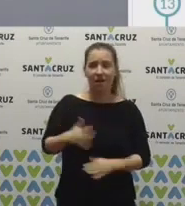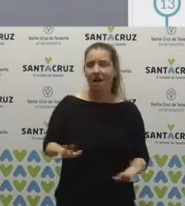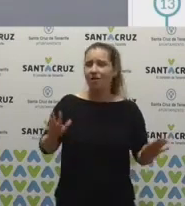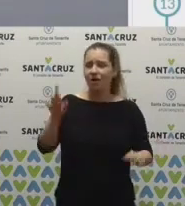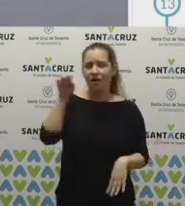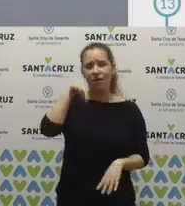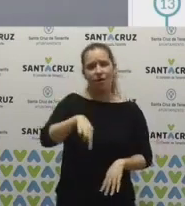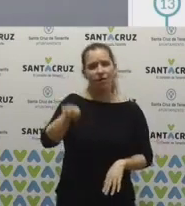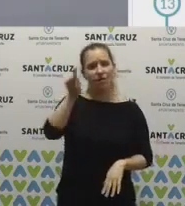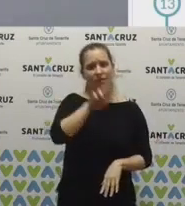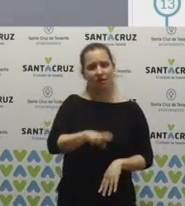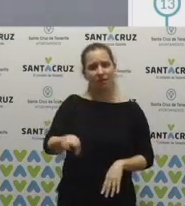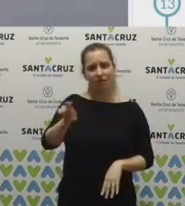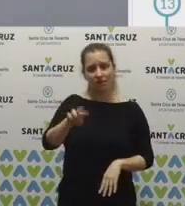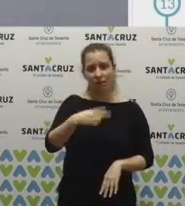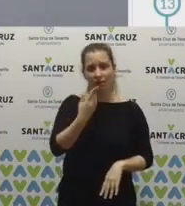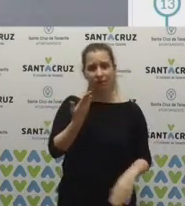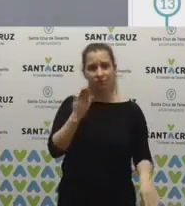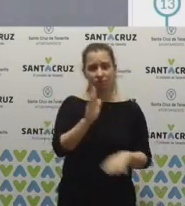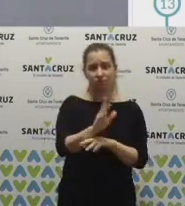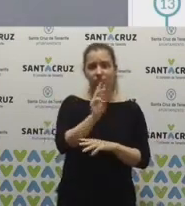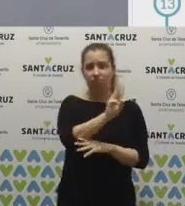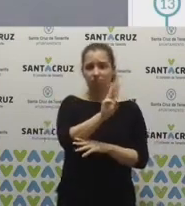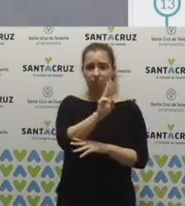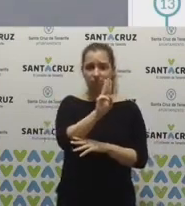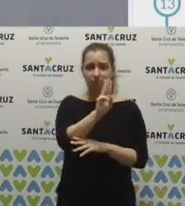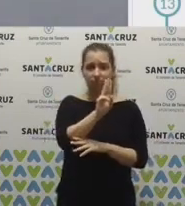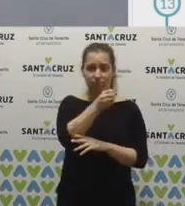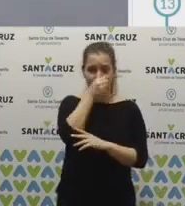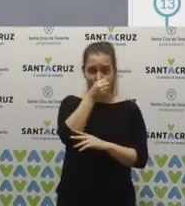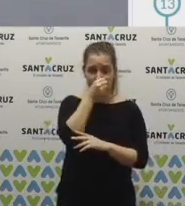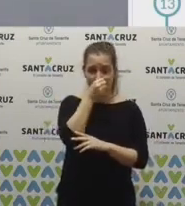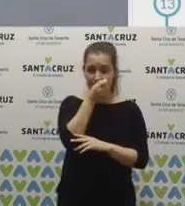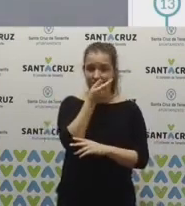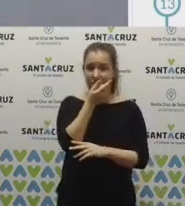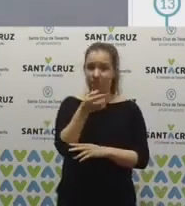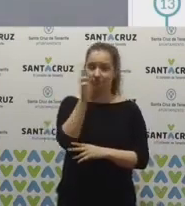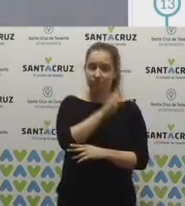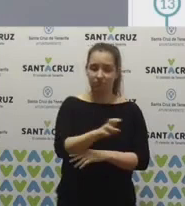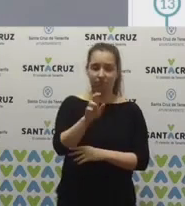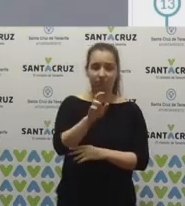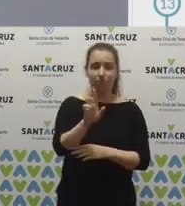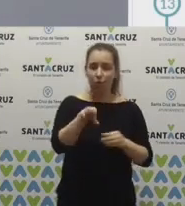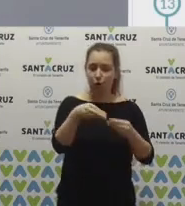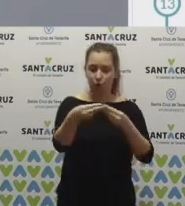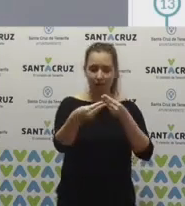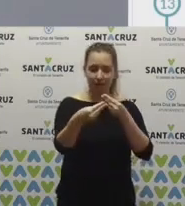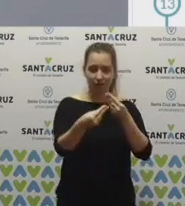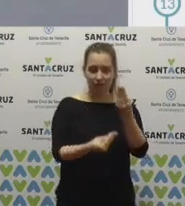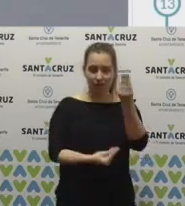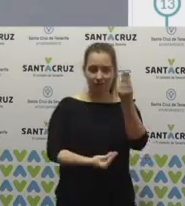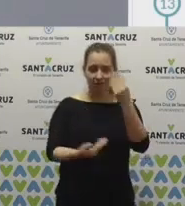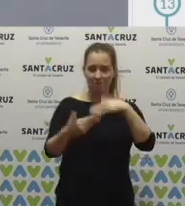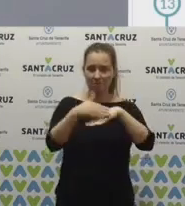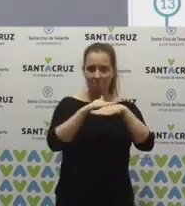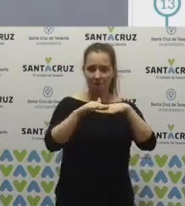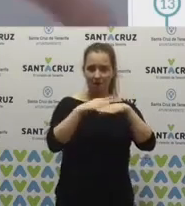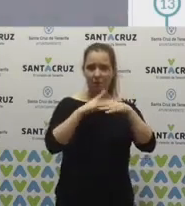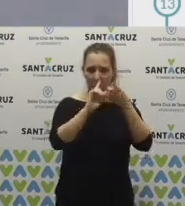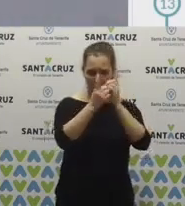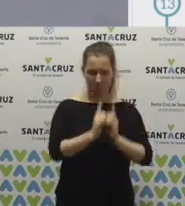por parte del portavoz del partido socialista tenemos un documento base de acuerdo está vivo y que se puede cambiar que se puede mover